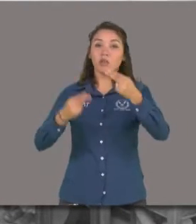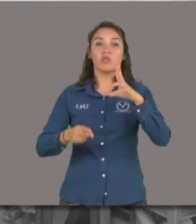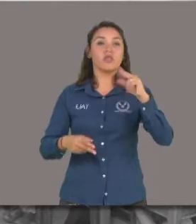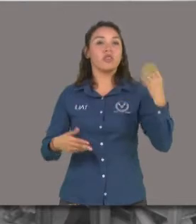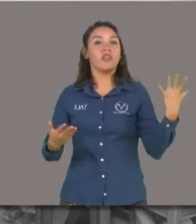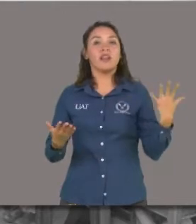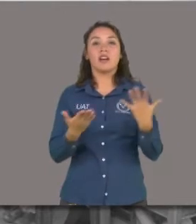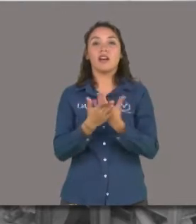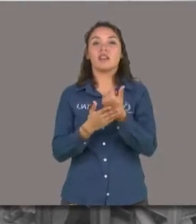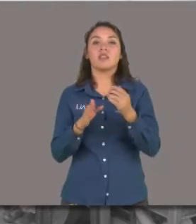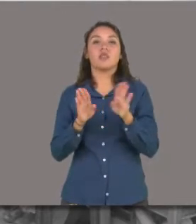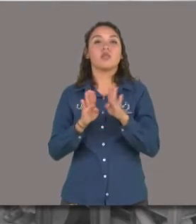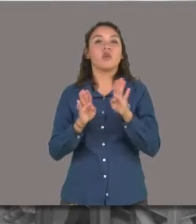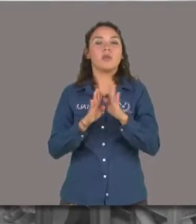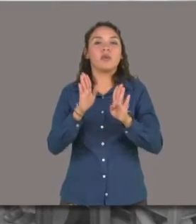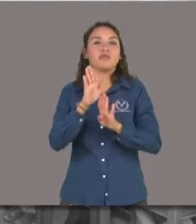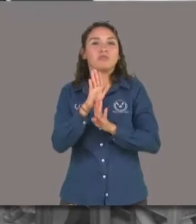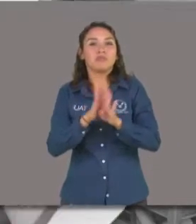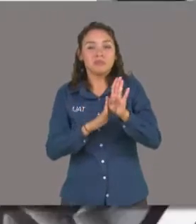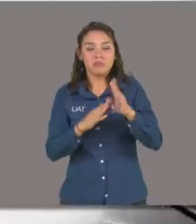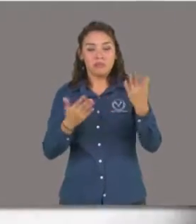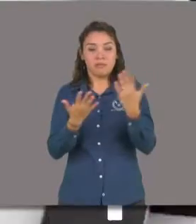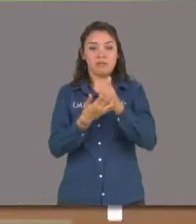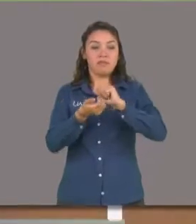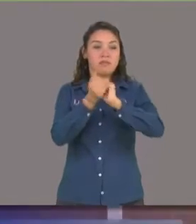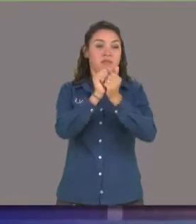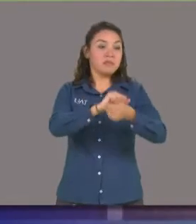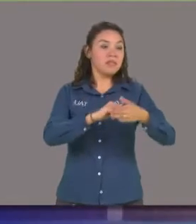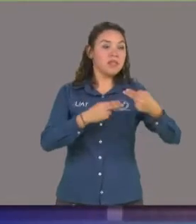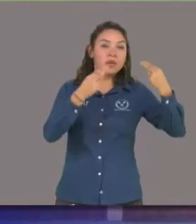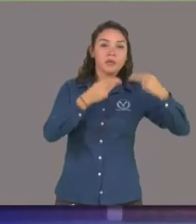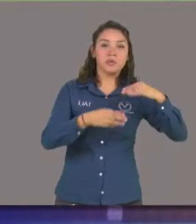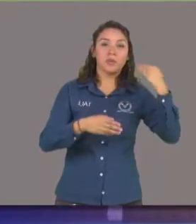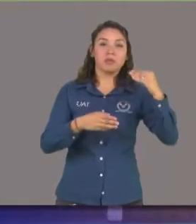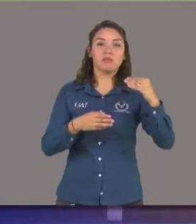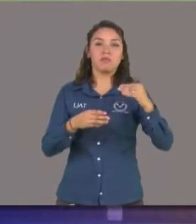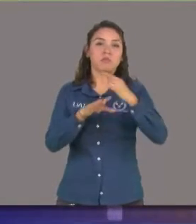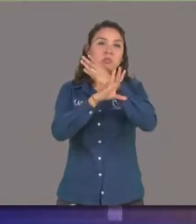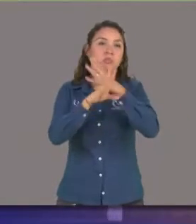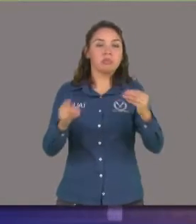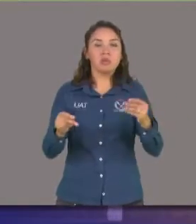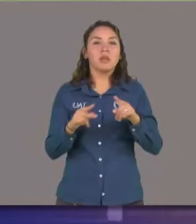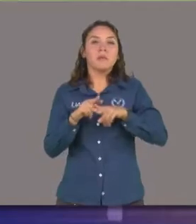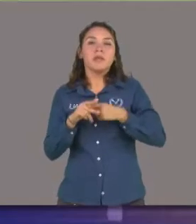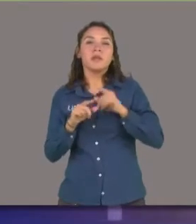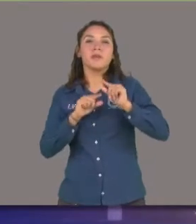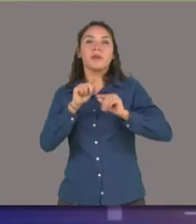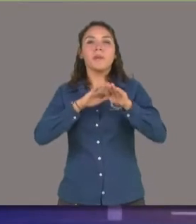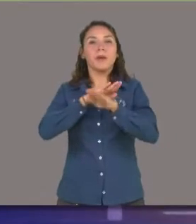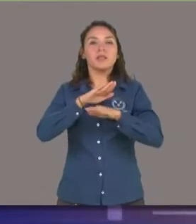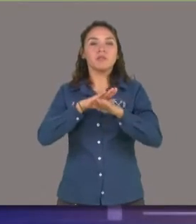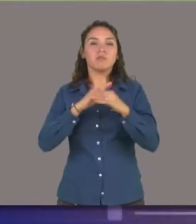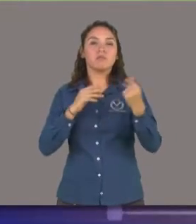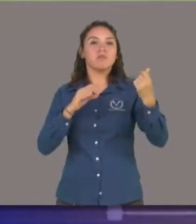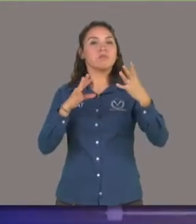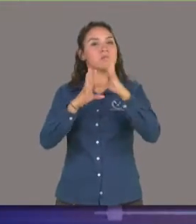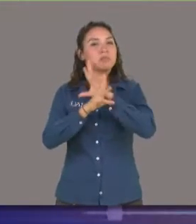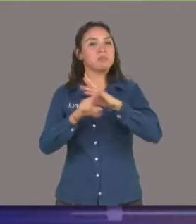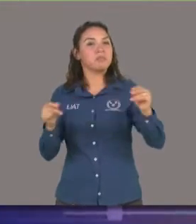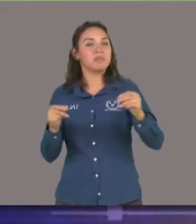un fenómeno que llamó la atención de los científicos. El problema era que esos negocios no llegaban a